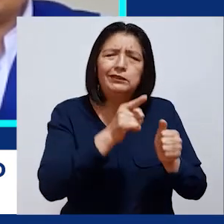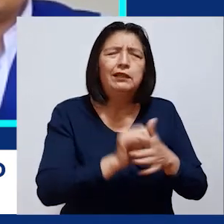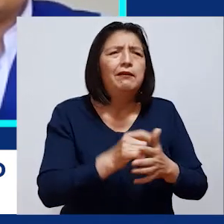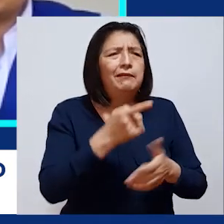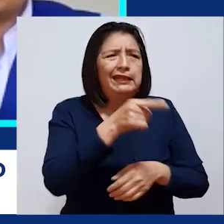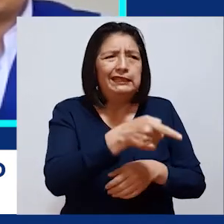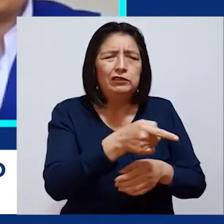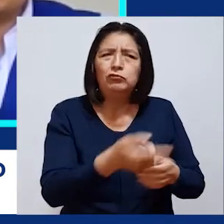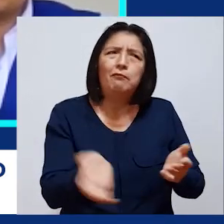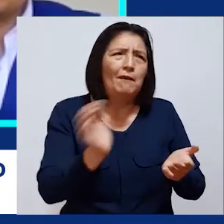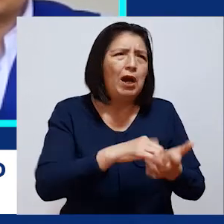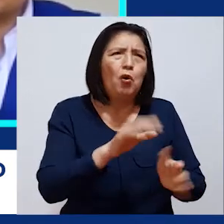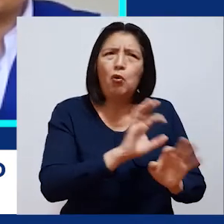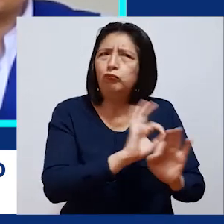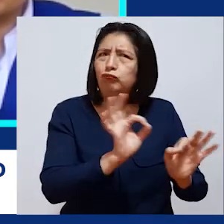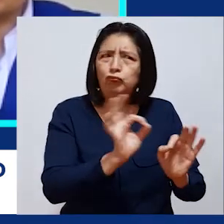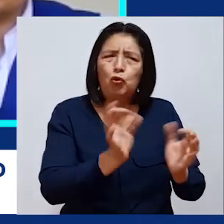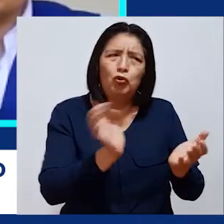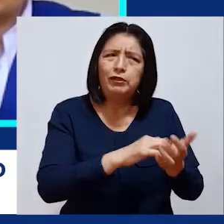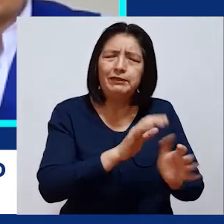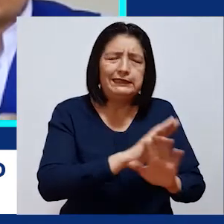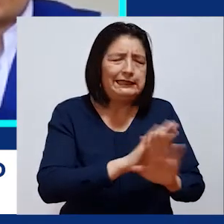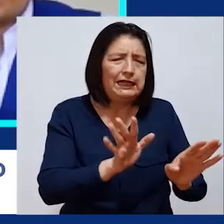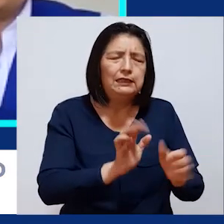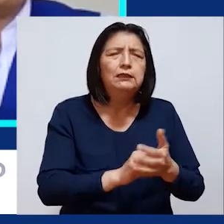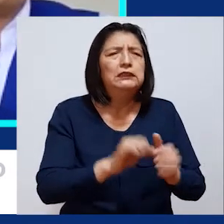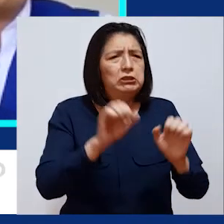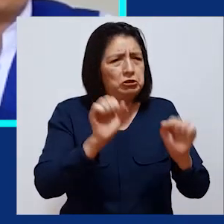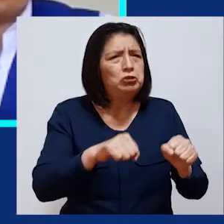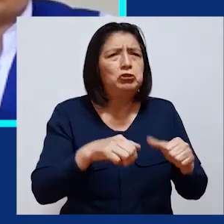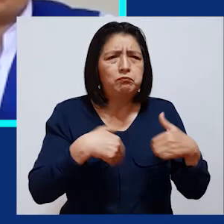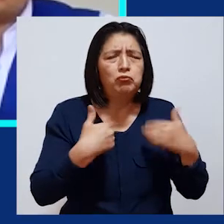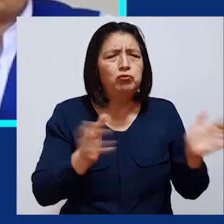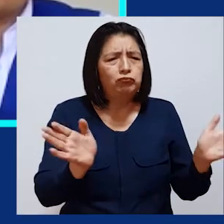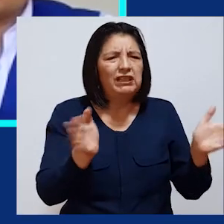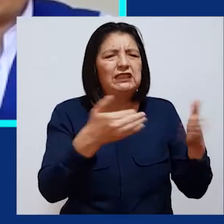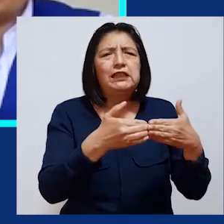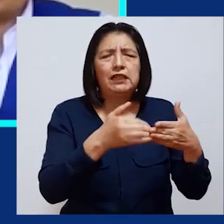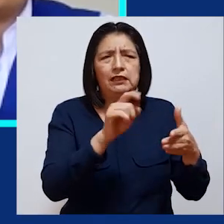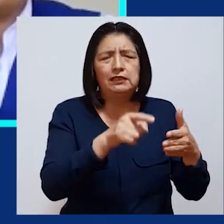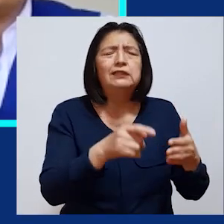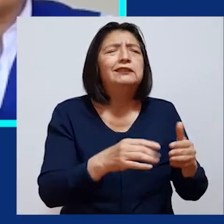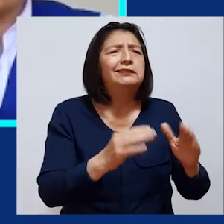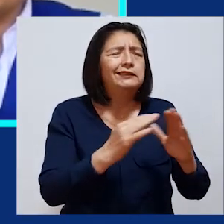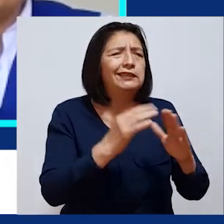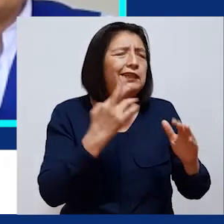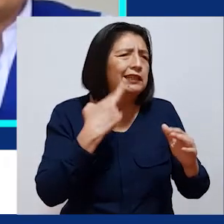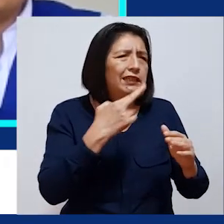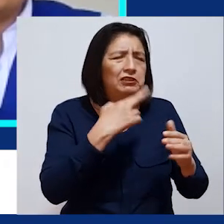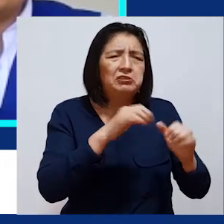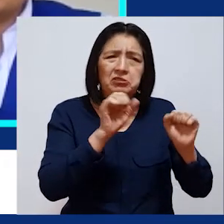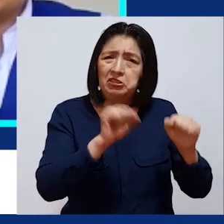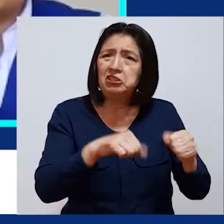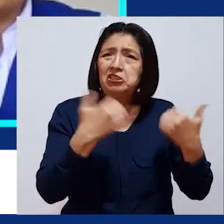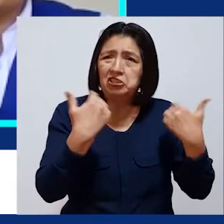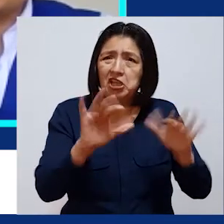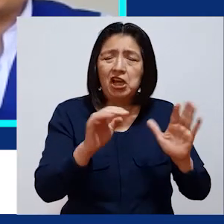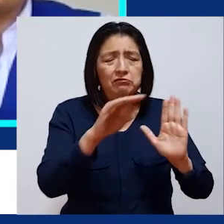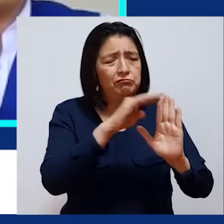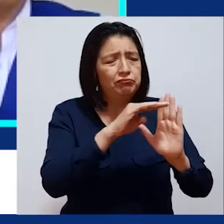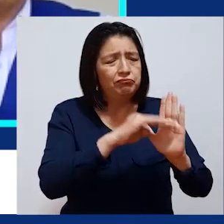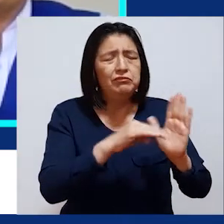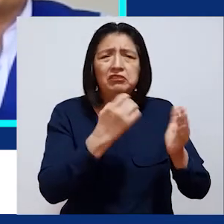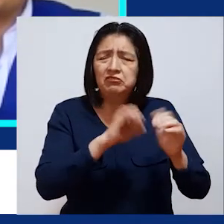policía para que estas situaciones no sucedan. Se logró clausurar ese local y se han establecido